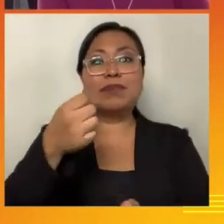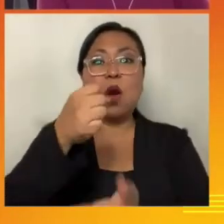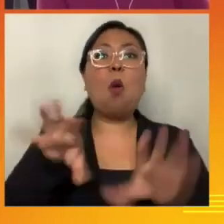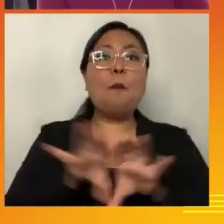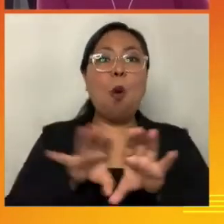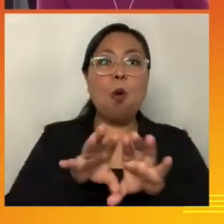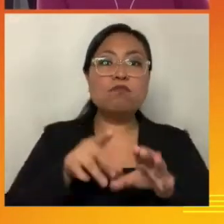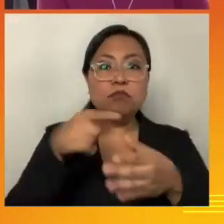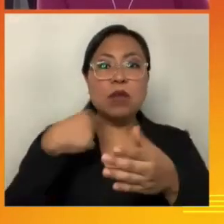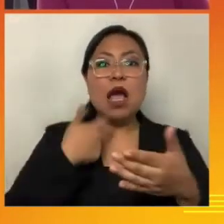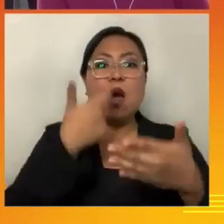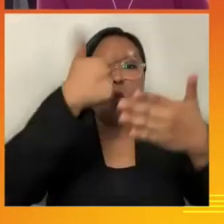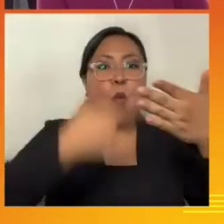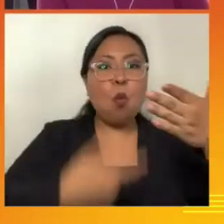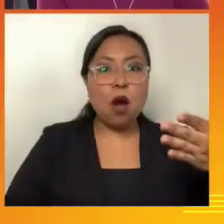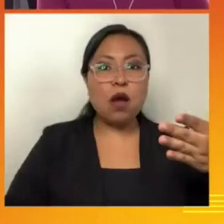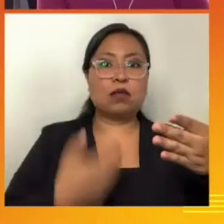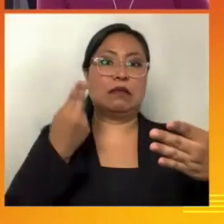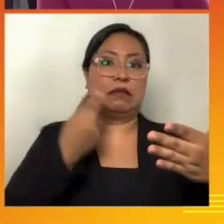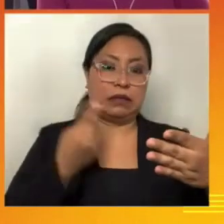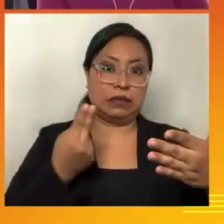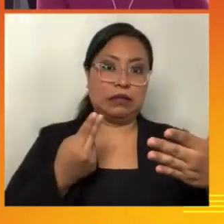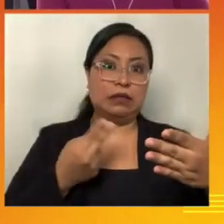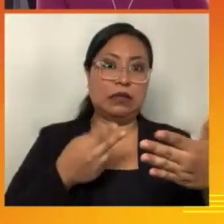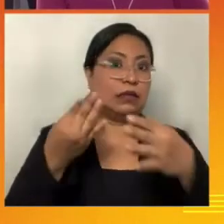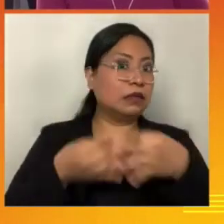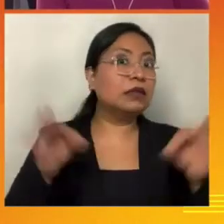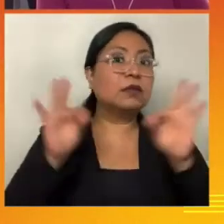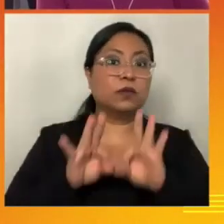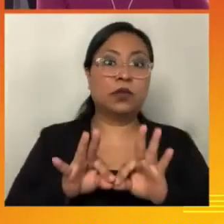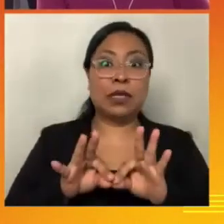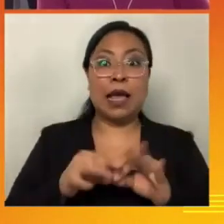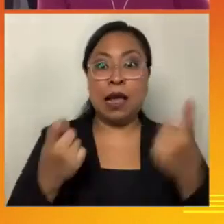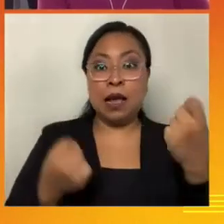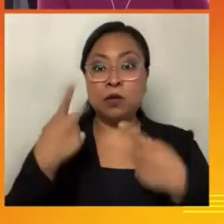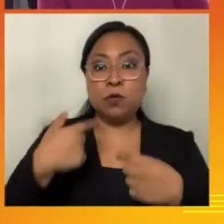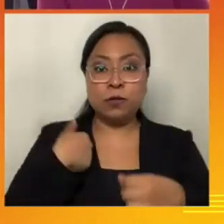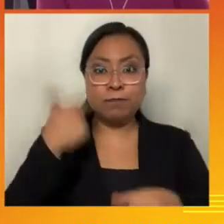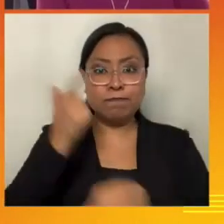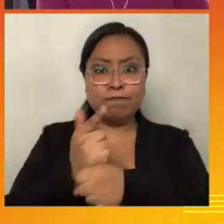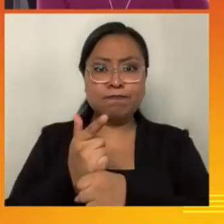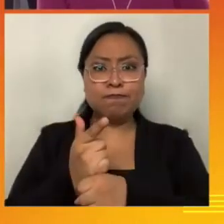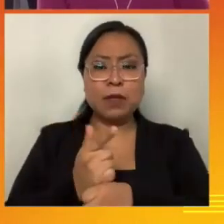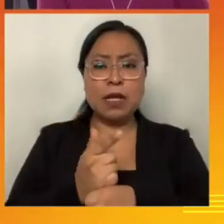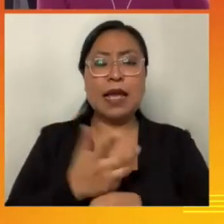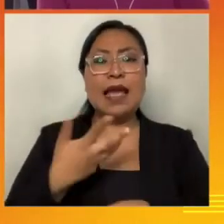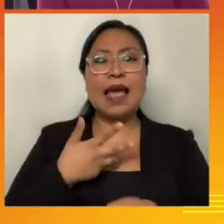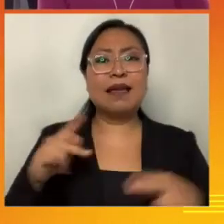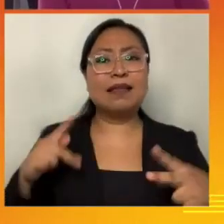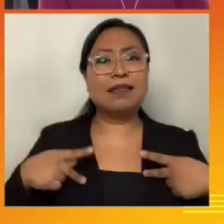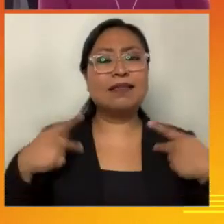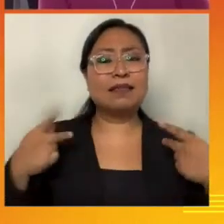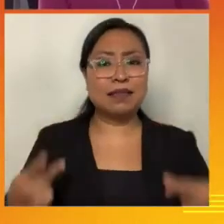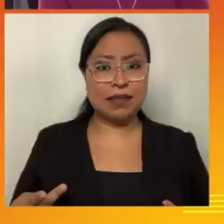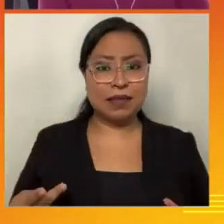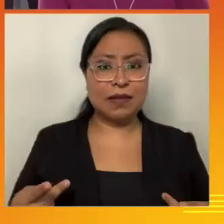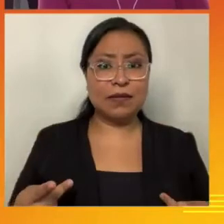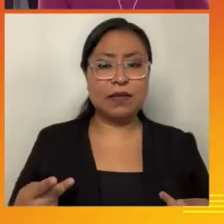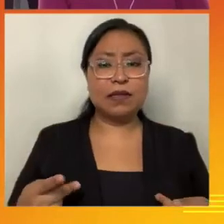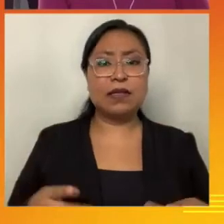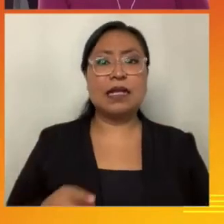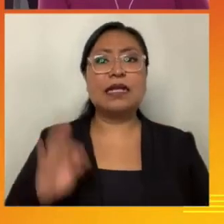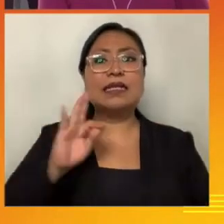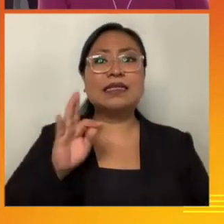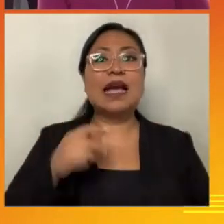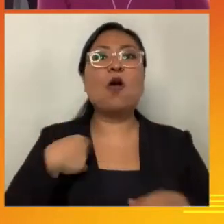¿no? También en algunas identificamos que hay cierta debilidad en la efectividad en el